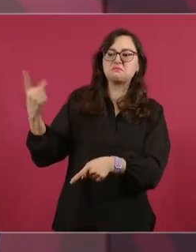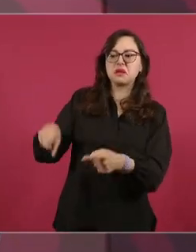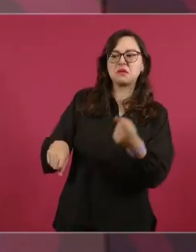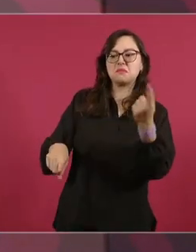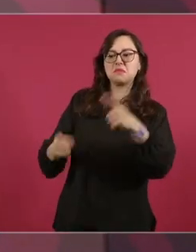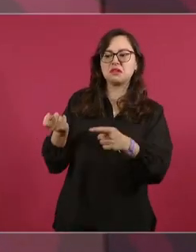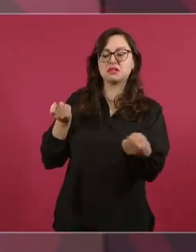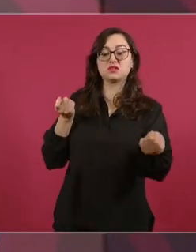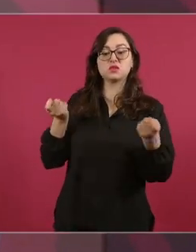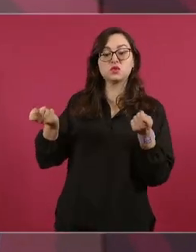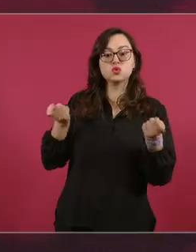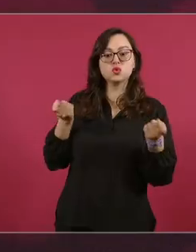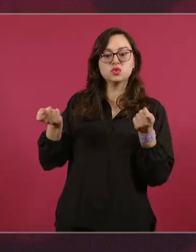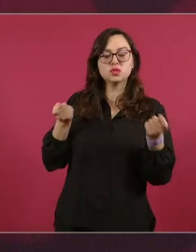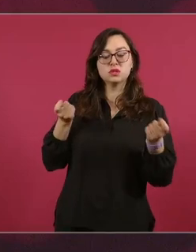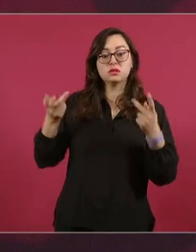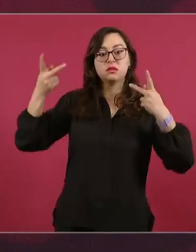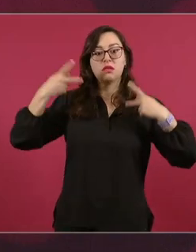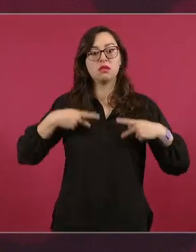y